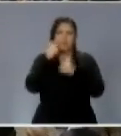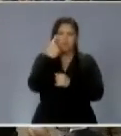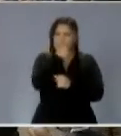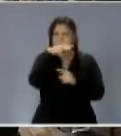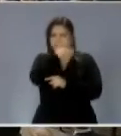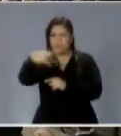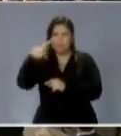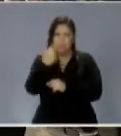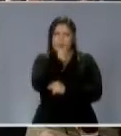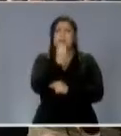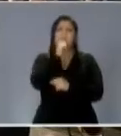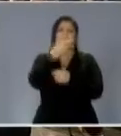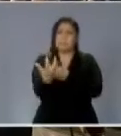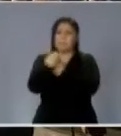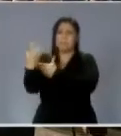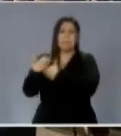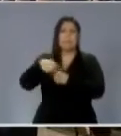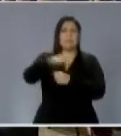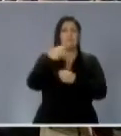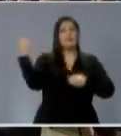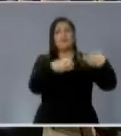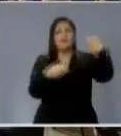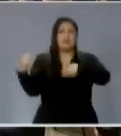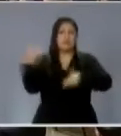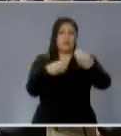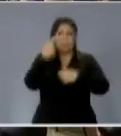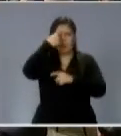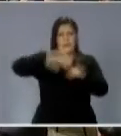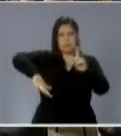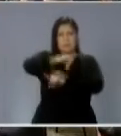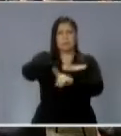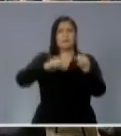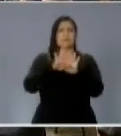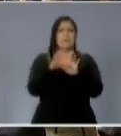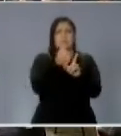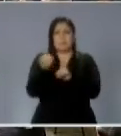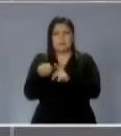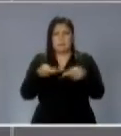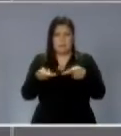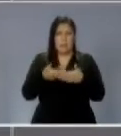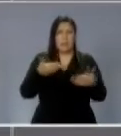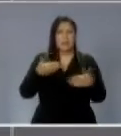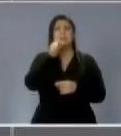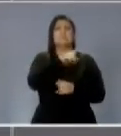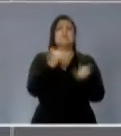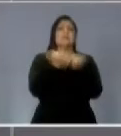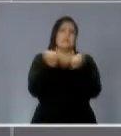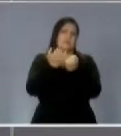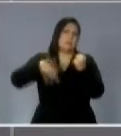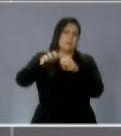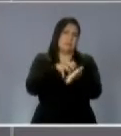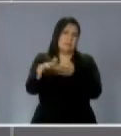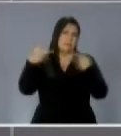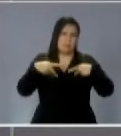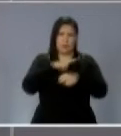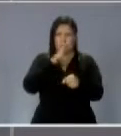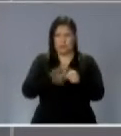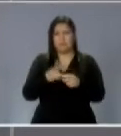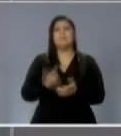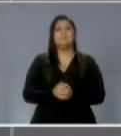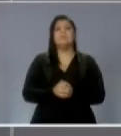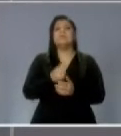supuesto, de El Universal, y asimismo de notas que tomé al escuchar una porción del discurso Peña Nietano. Reanudo